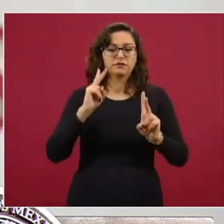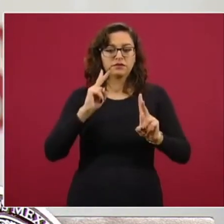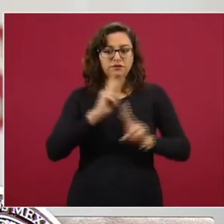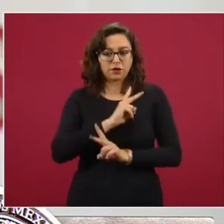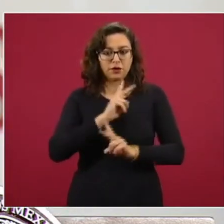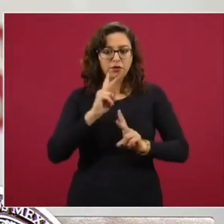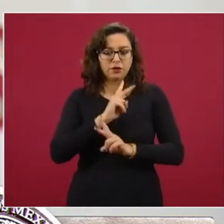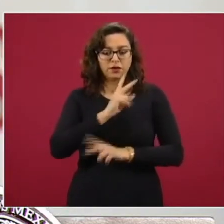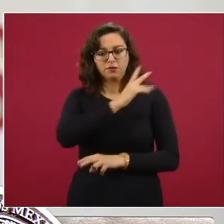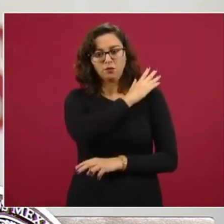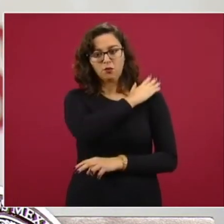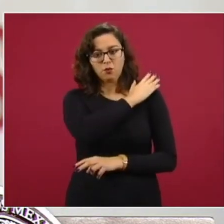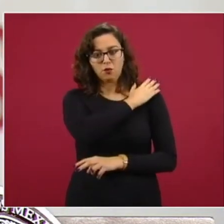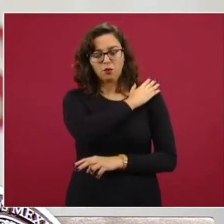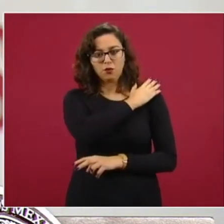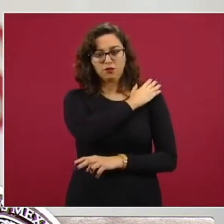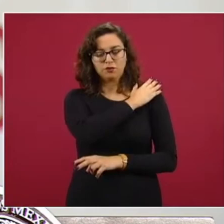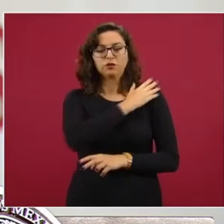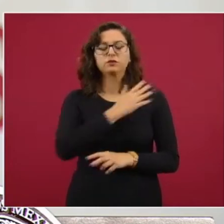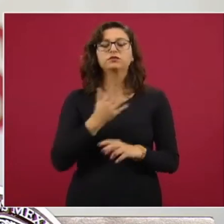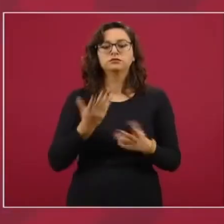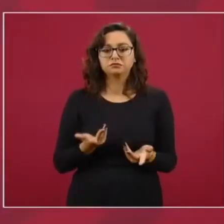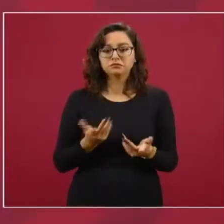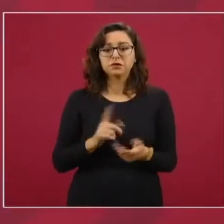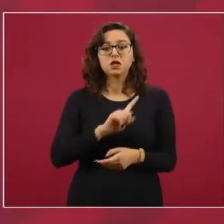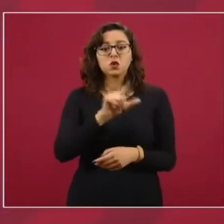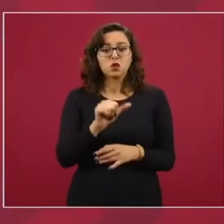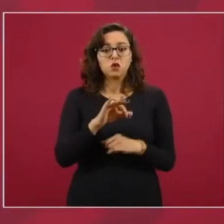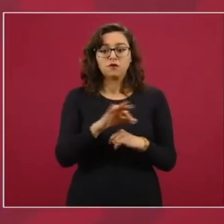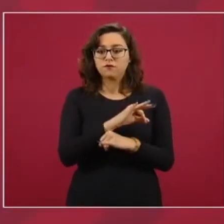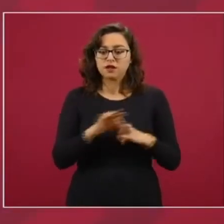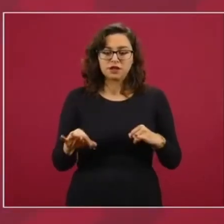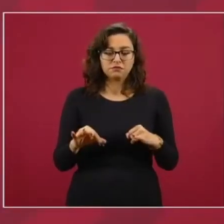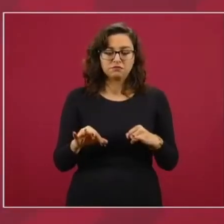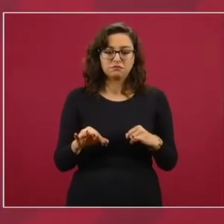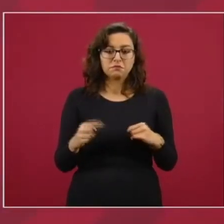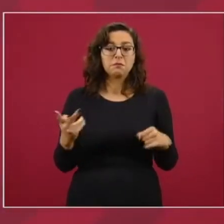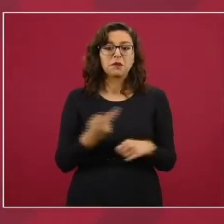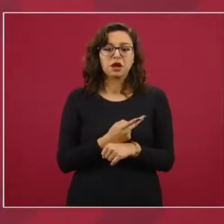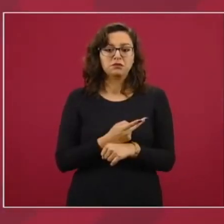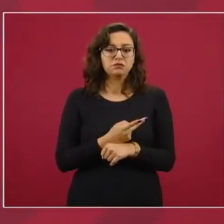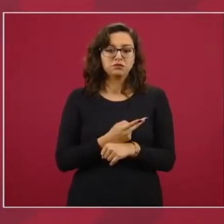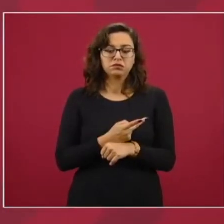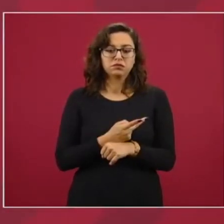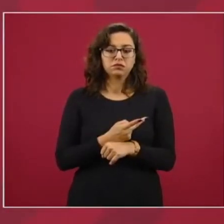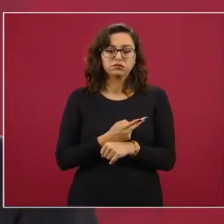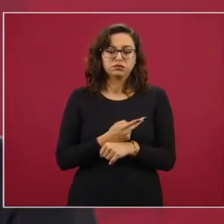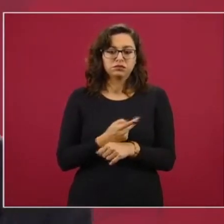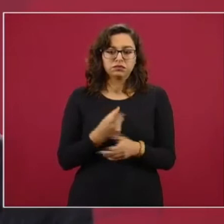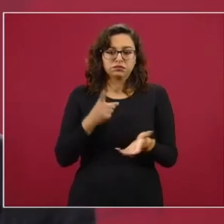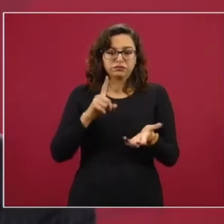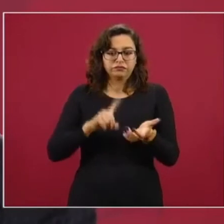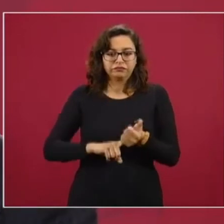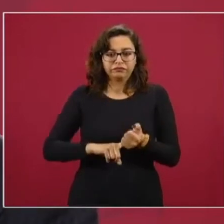los que entra el aire y llega hasta el tejido pulmonar, y al final hay miles de millones de unas estructuras que se